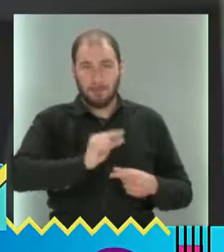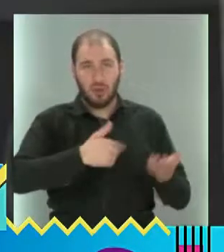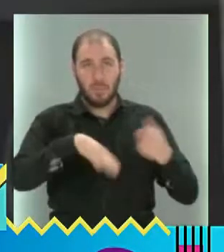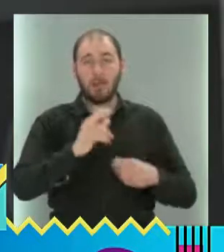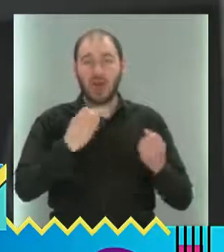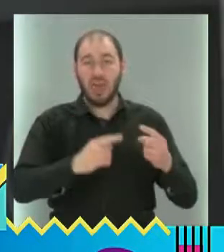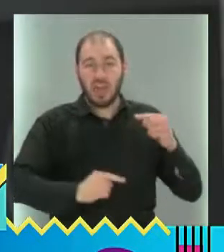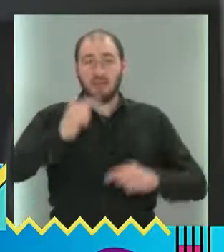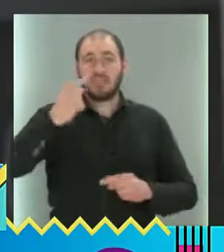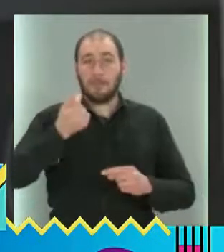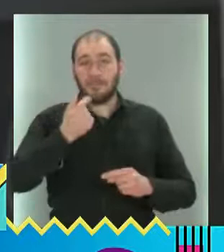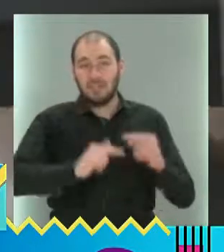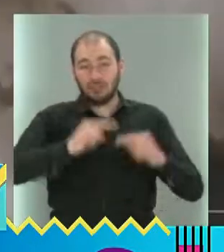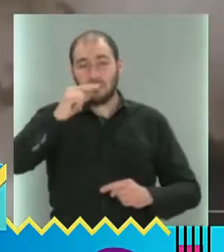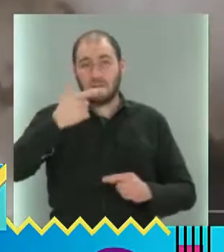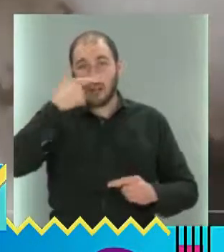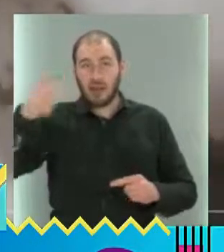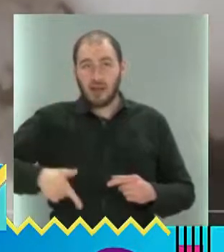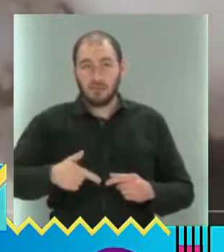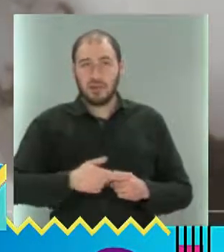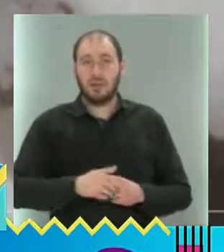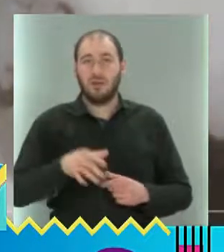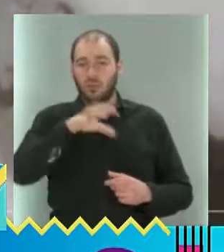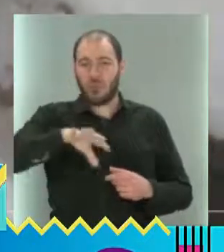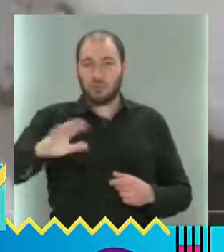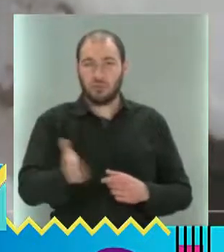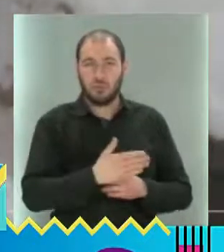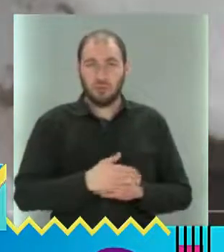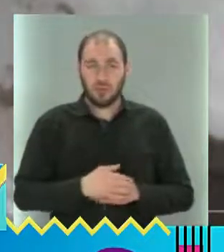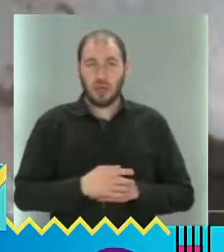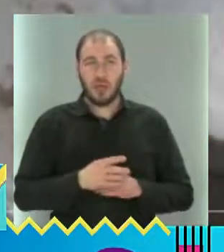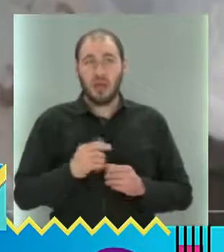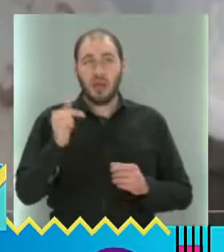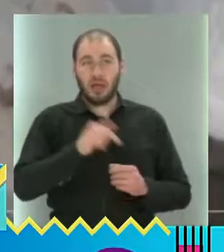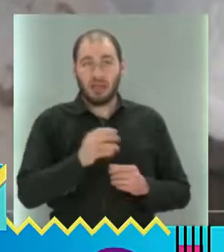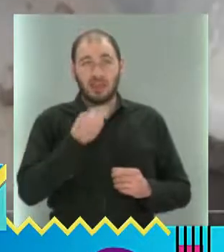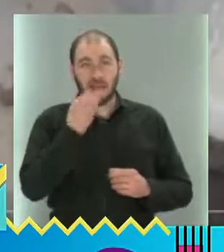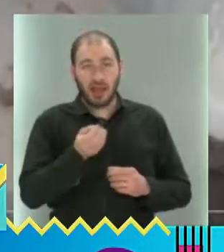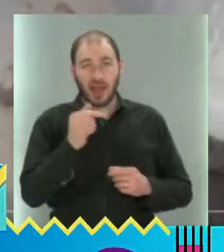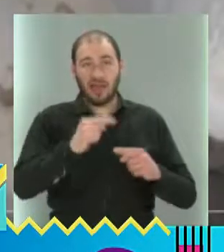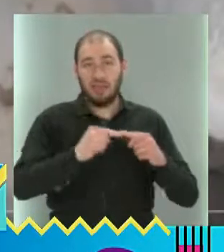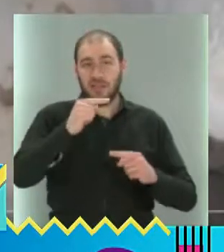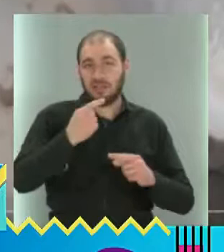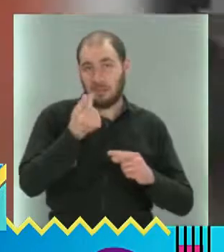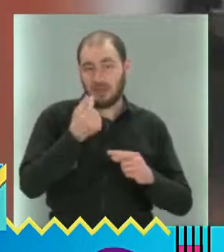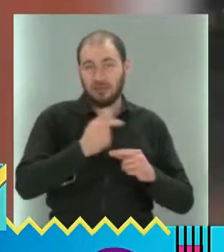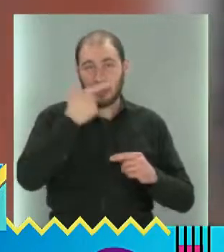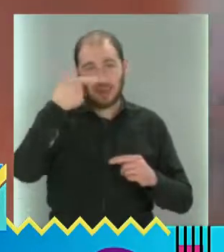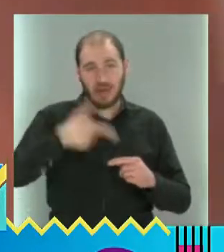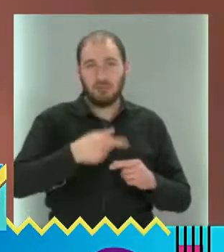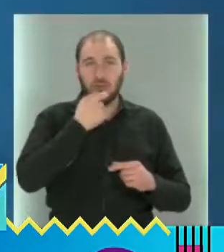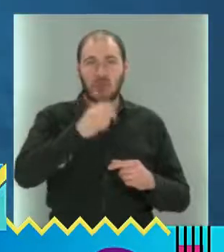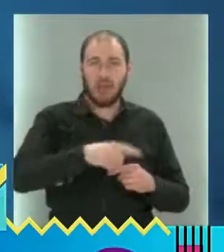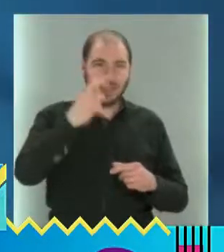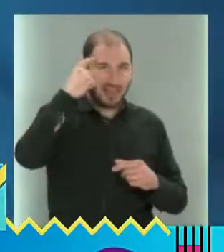por las diferencias de precio que tenés entre las naftas entre todos los lugares. O sea, cuando el tipo me declara que tiene una diferencia de precio de nafta, ponele, acá